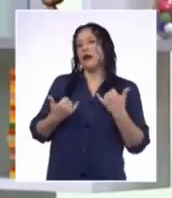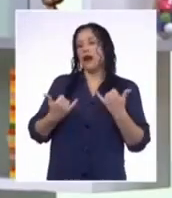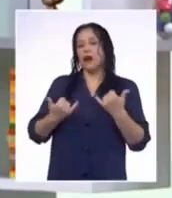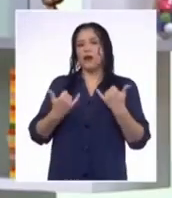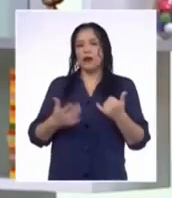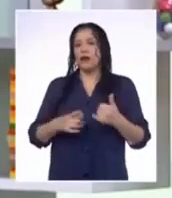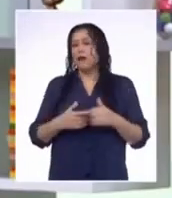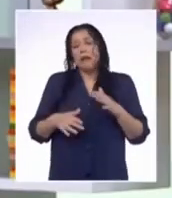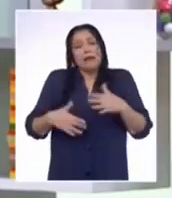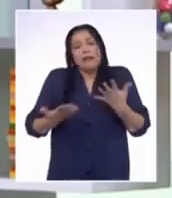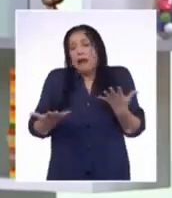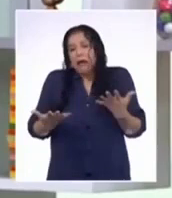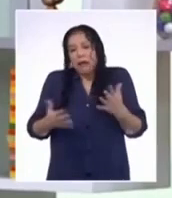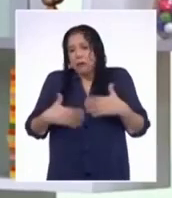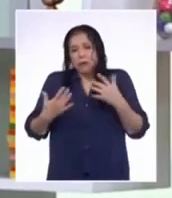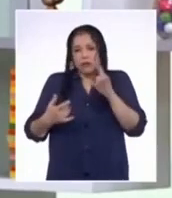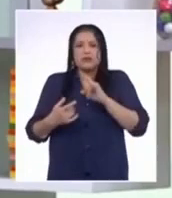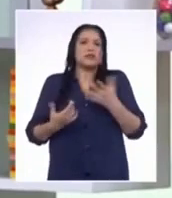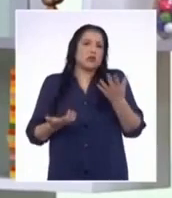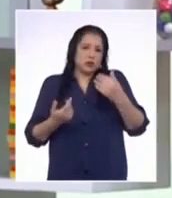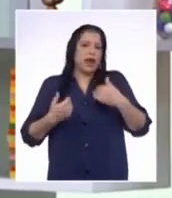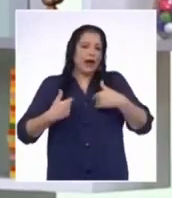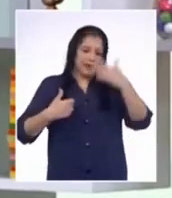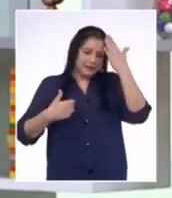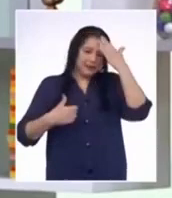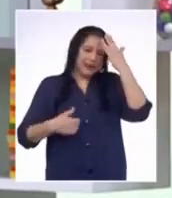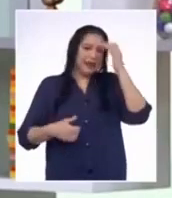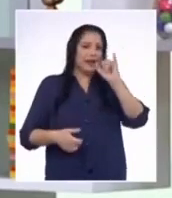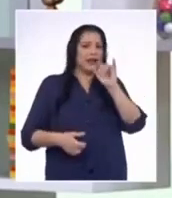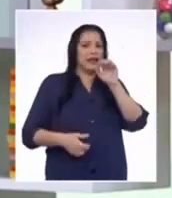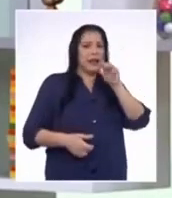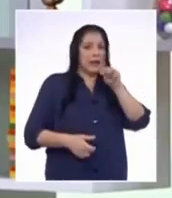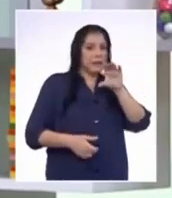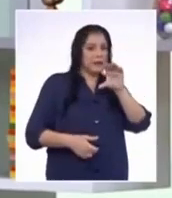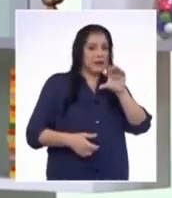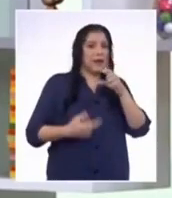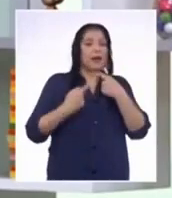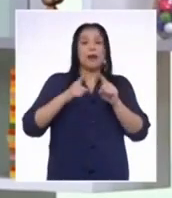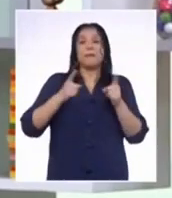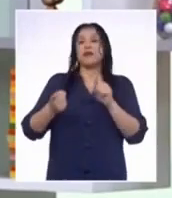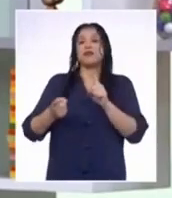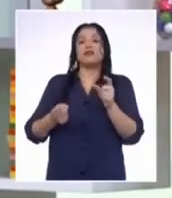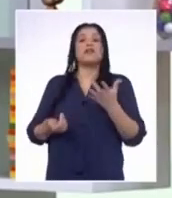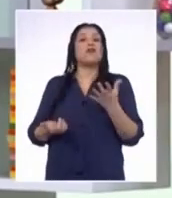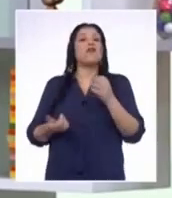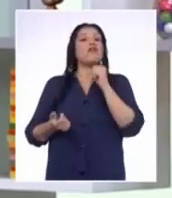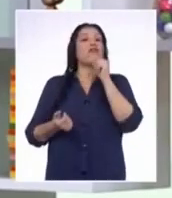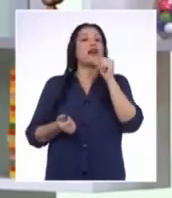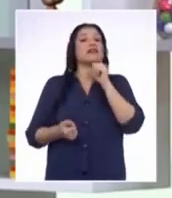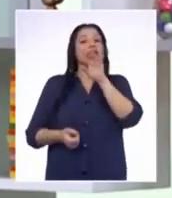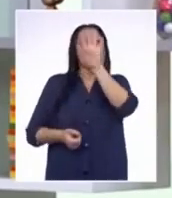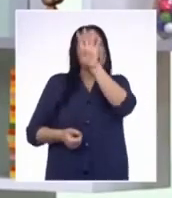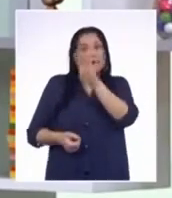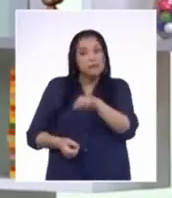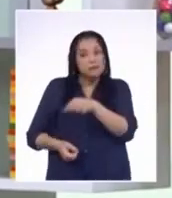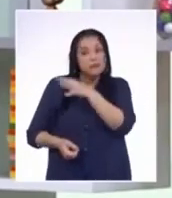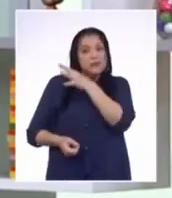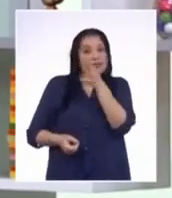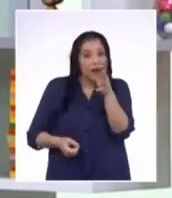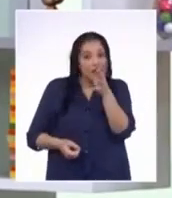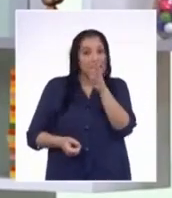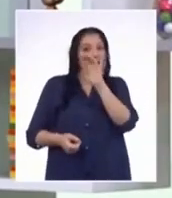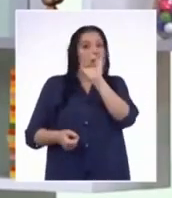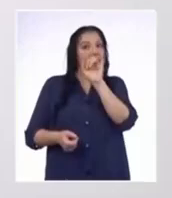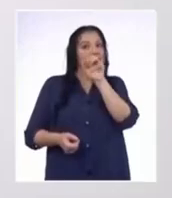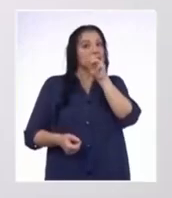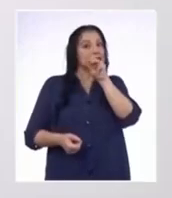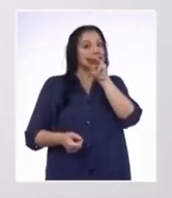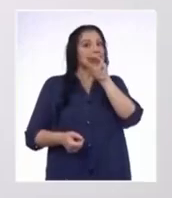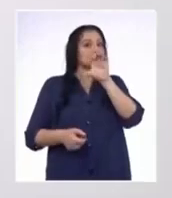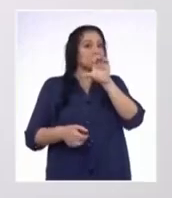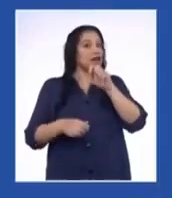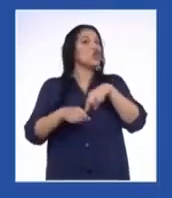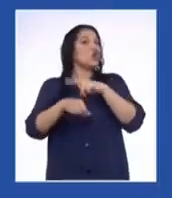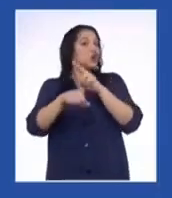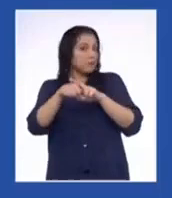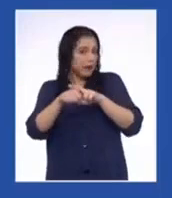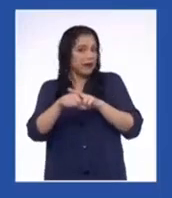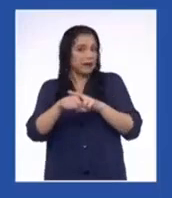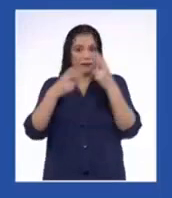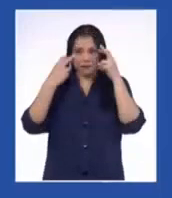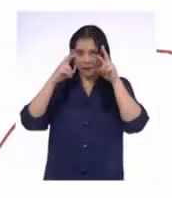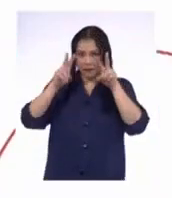De nada nos sirve tener el IMC de una persona si no contamos con la tabla del índice de masa corporal, ¿verdad, profesora? Así